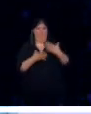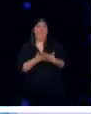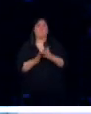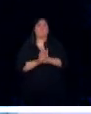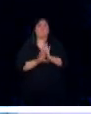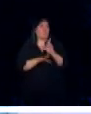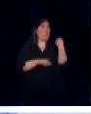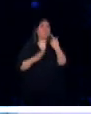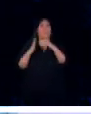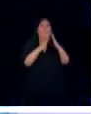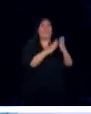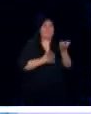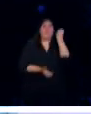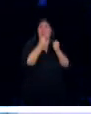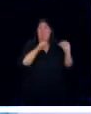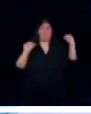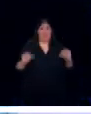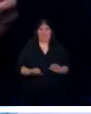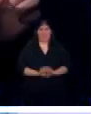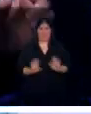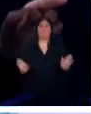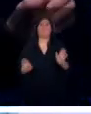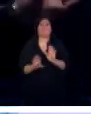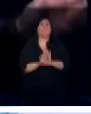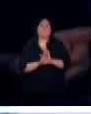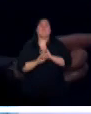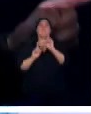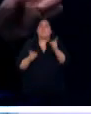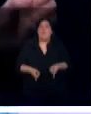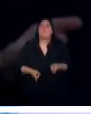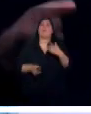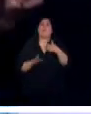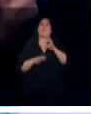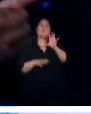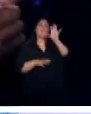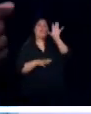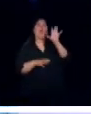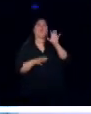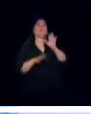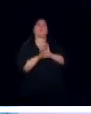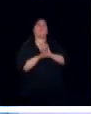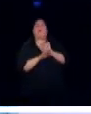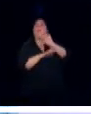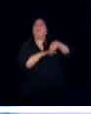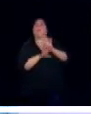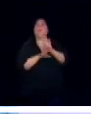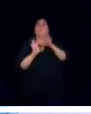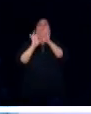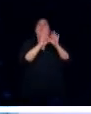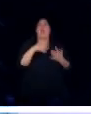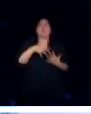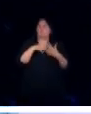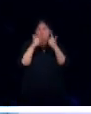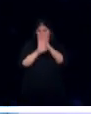nacionalmente. Mira, en las PASO hubo 32 candidaturas nacionales. La única del interior era la de Juan Schiaretti. O sea,